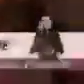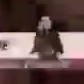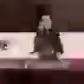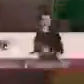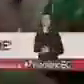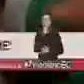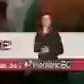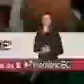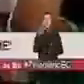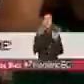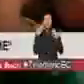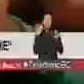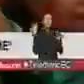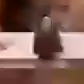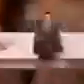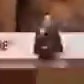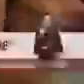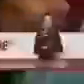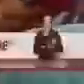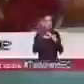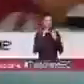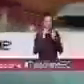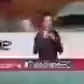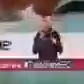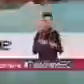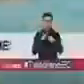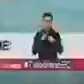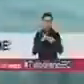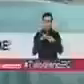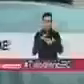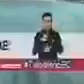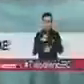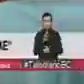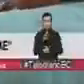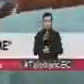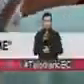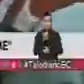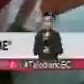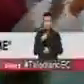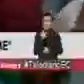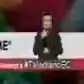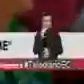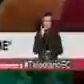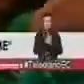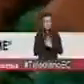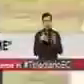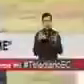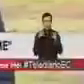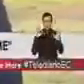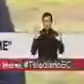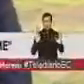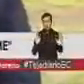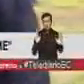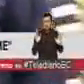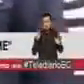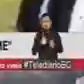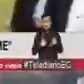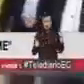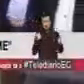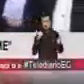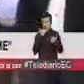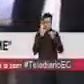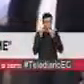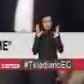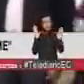un conversatorio en Guayaquil con representantes de organizaciones sociales, donde Tuárez aseguró que no teme las denuncias sobre irregularidades en su candidatura